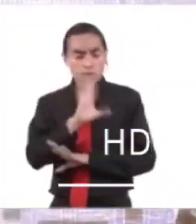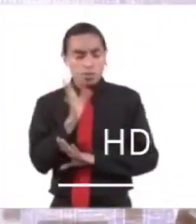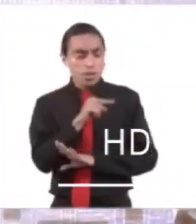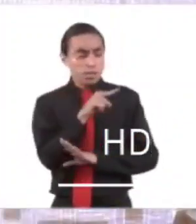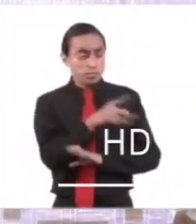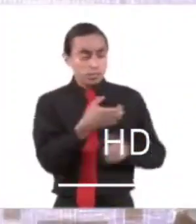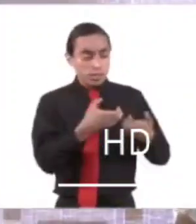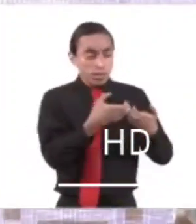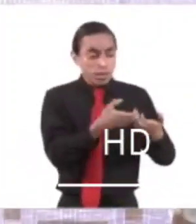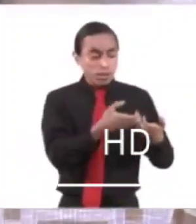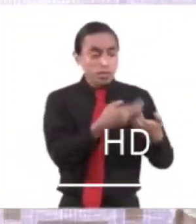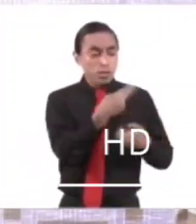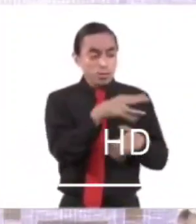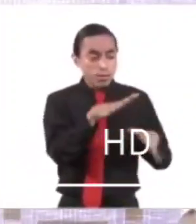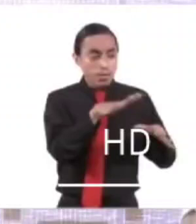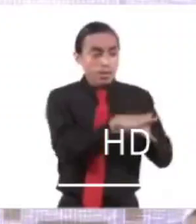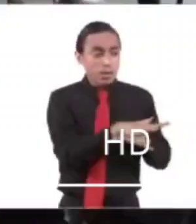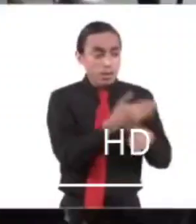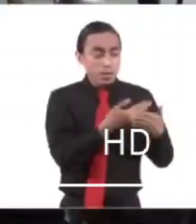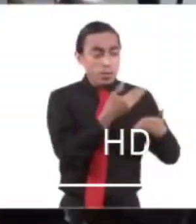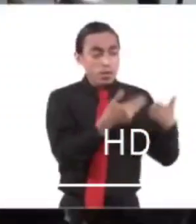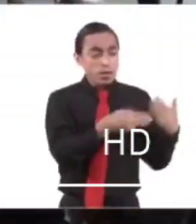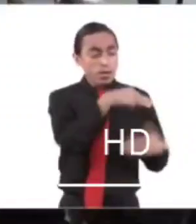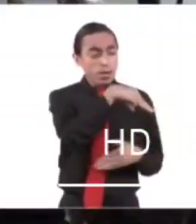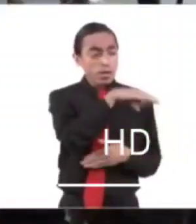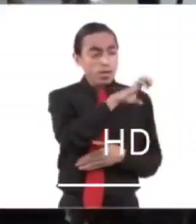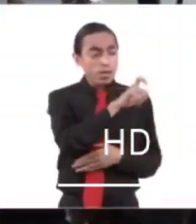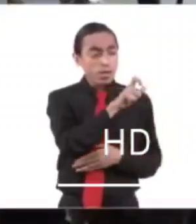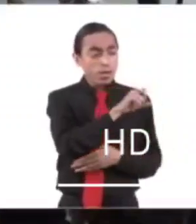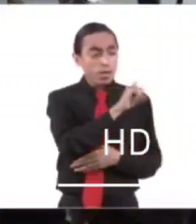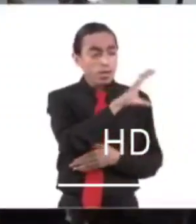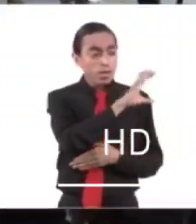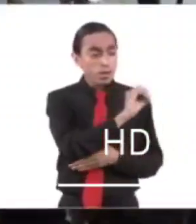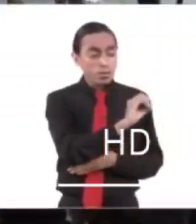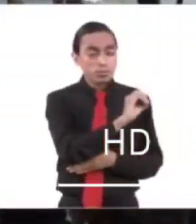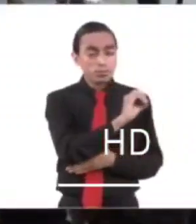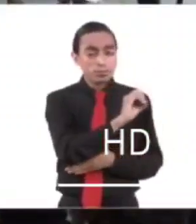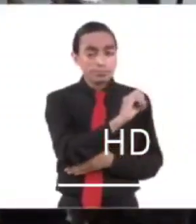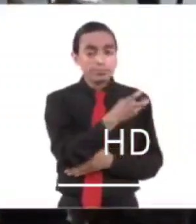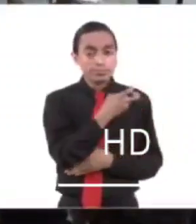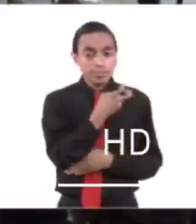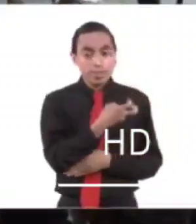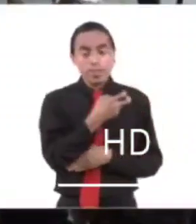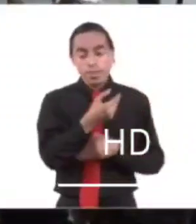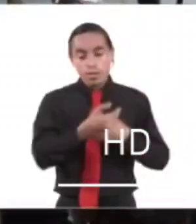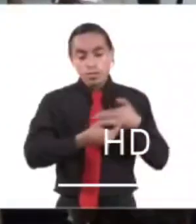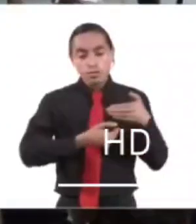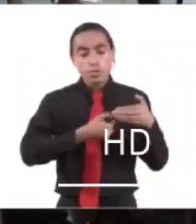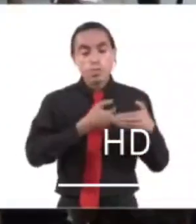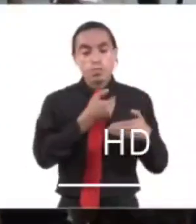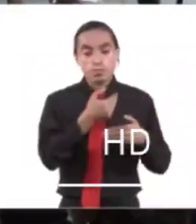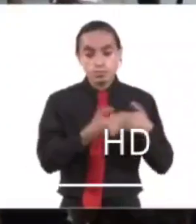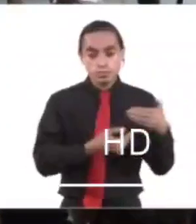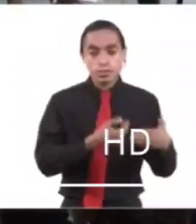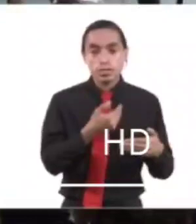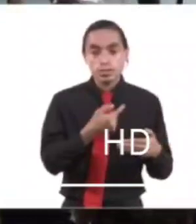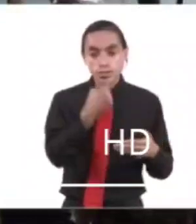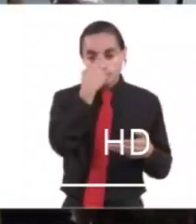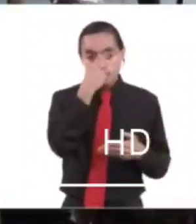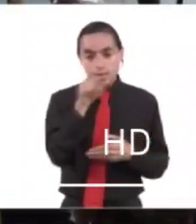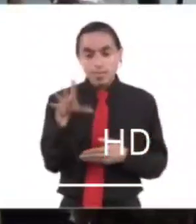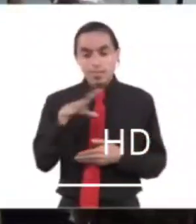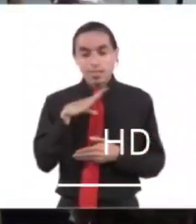México Tenochtitlan. Eso es parte de todo un proceso de deconstrucción del culto a los